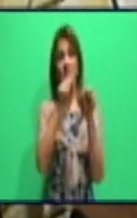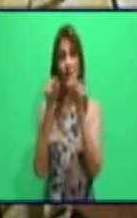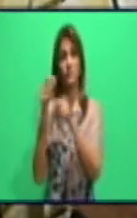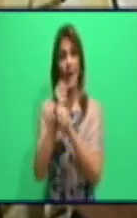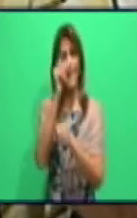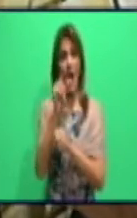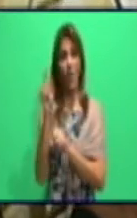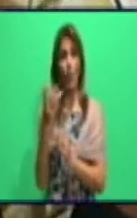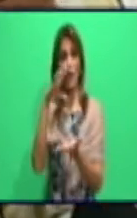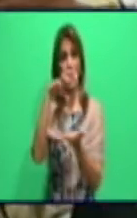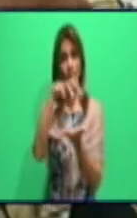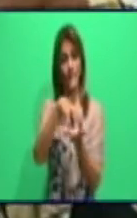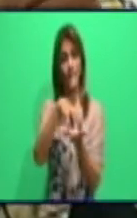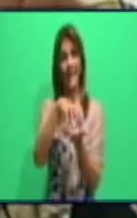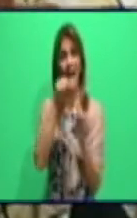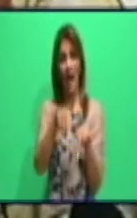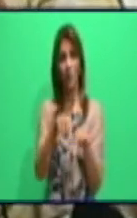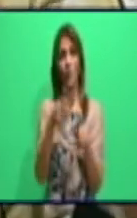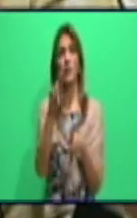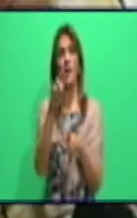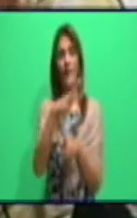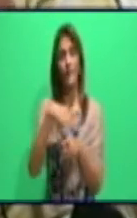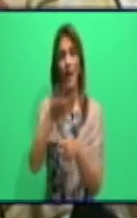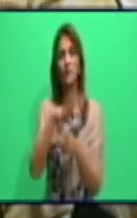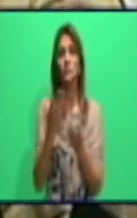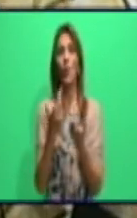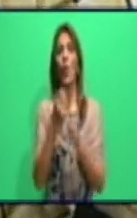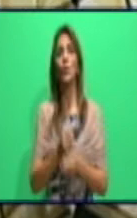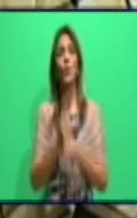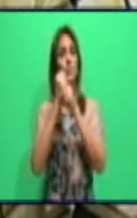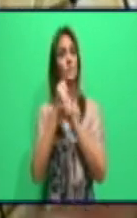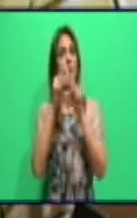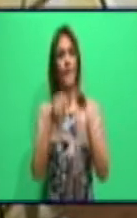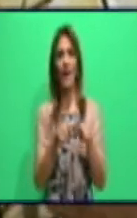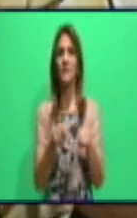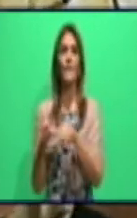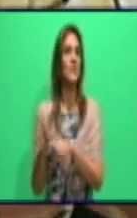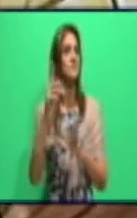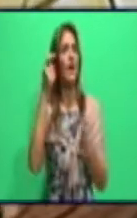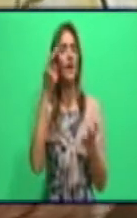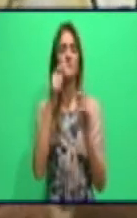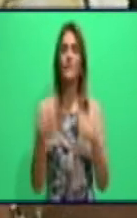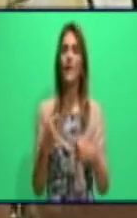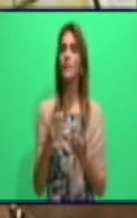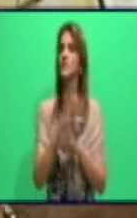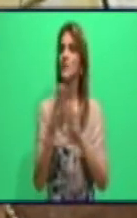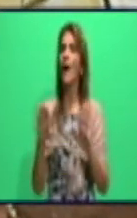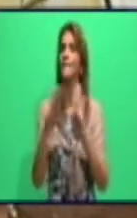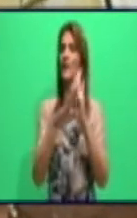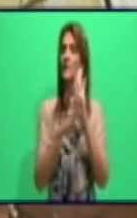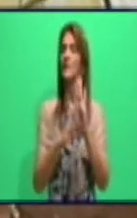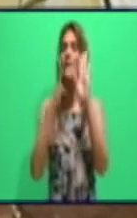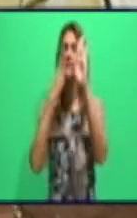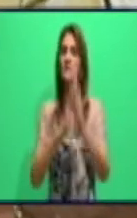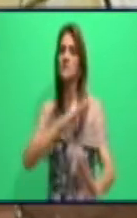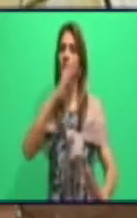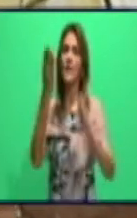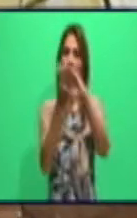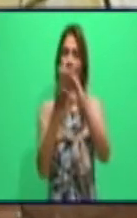momento determinado por la cuantía del valor decidimos aplicar las multas y solicitar las medidas pero estos son hechos que pueden ser constitutivos listos y que las